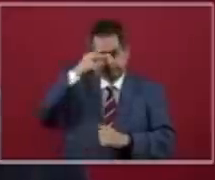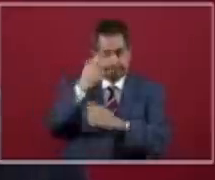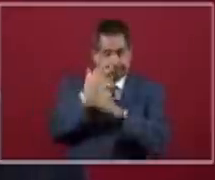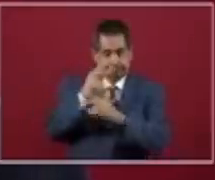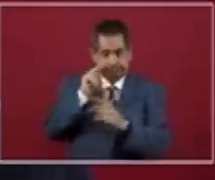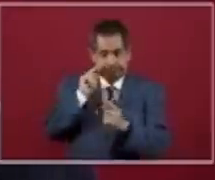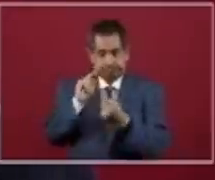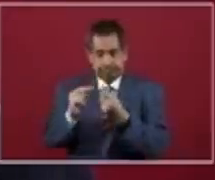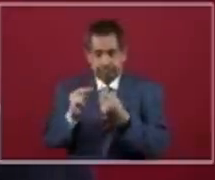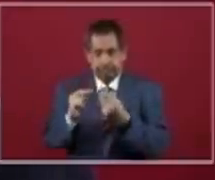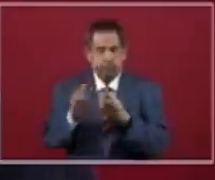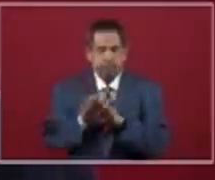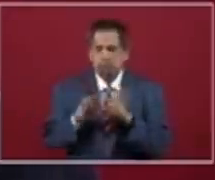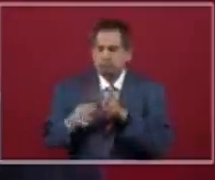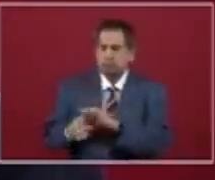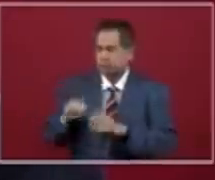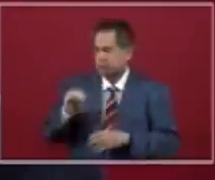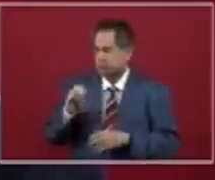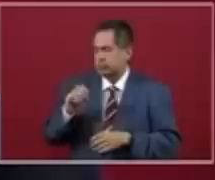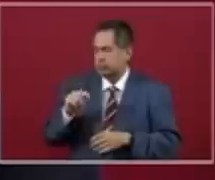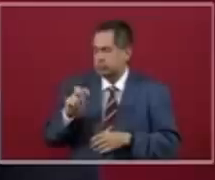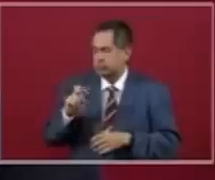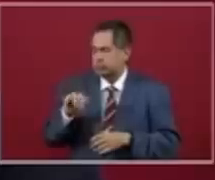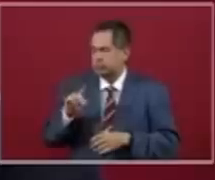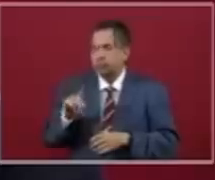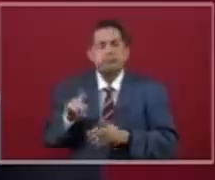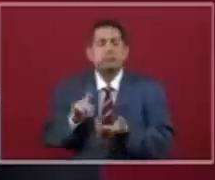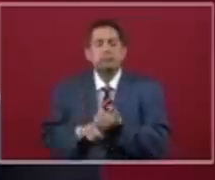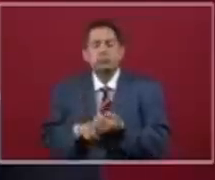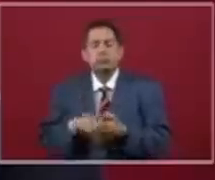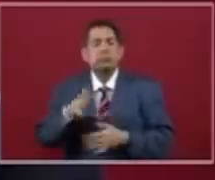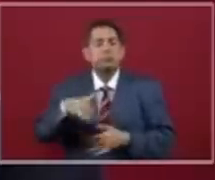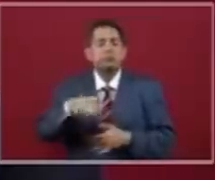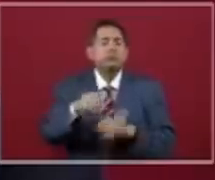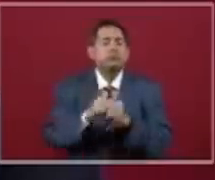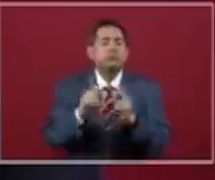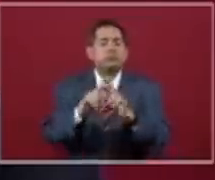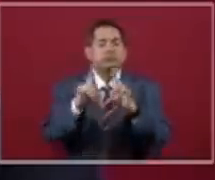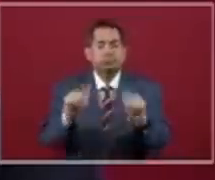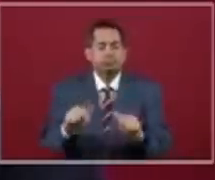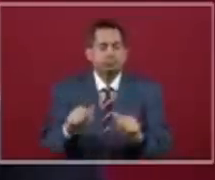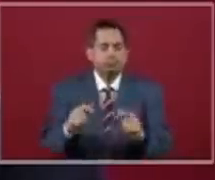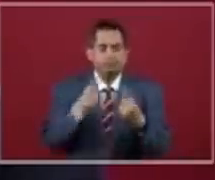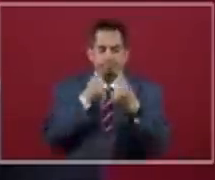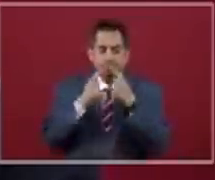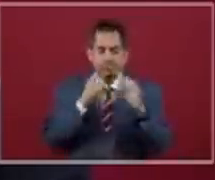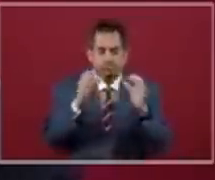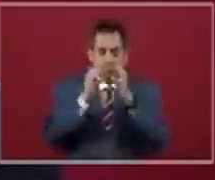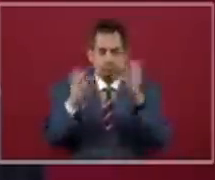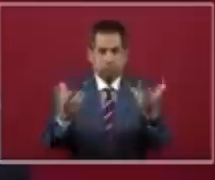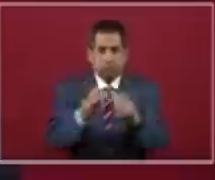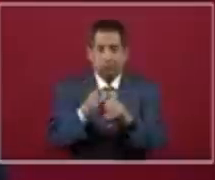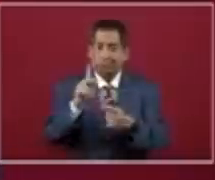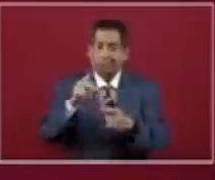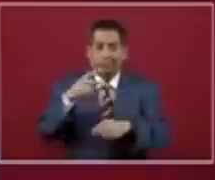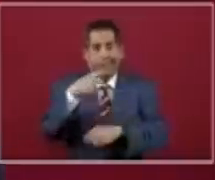el mecanismo de Montevideo, que se basa en la búsqueda de una solución pacífica y democrática, pero que le corresponde a los venezolanos y desde luego